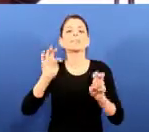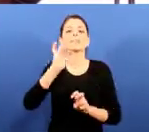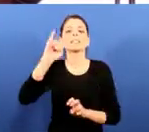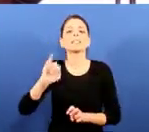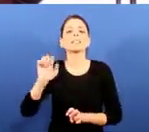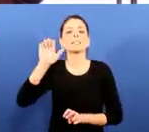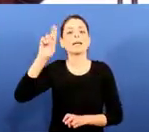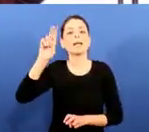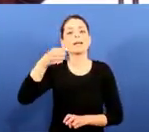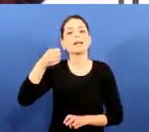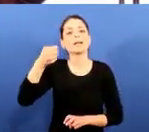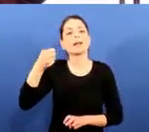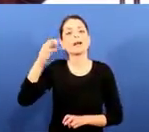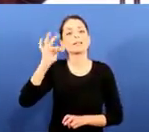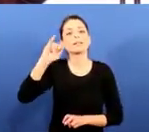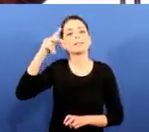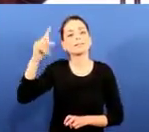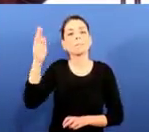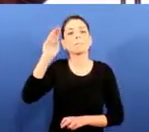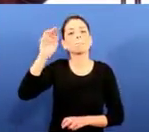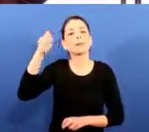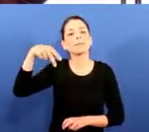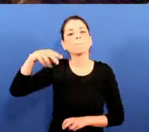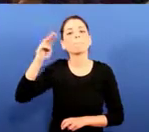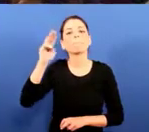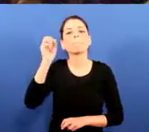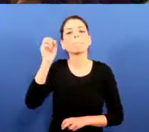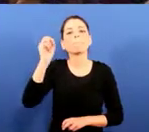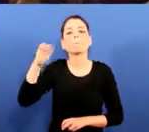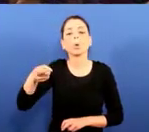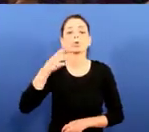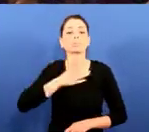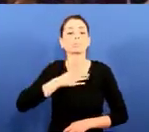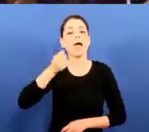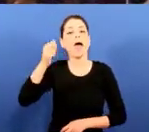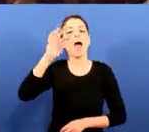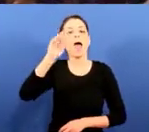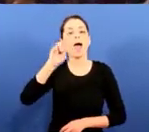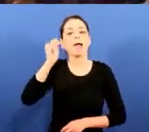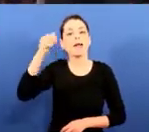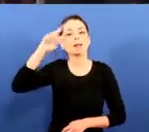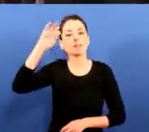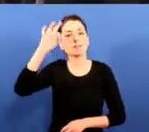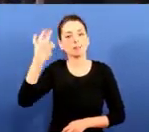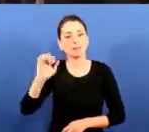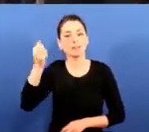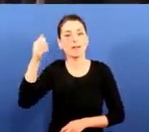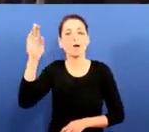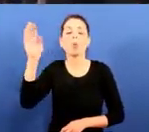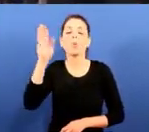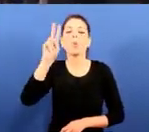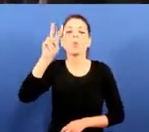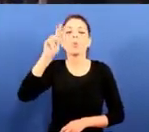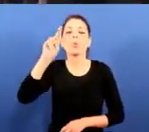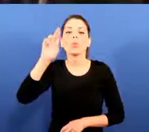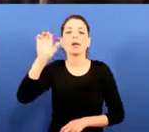lectura pública representantes de la cultura, la sociedad, la economía, el deporte y la política de Vizcaya. Por parte de la Diputación Foral de Vizcaya, su